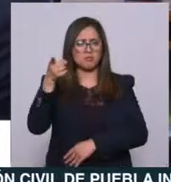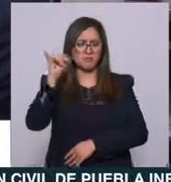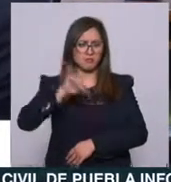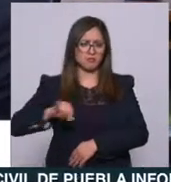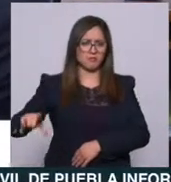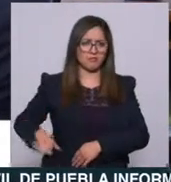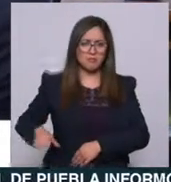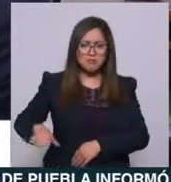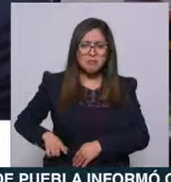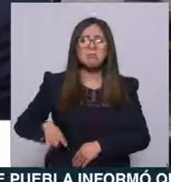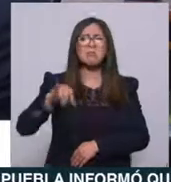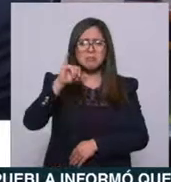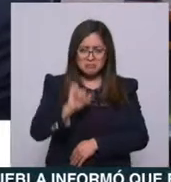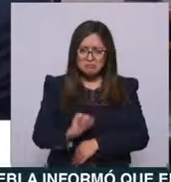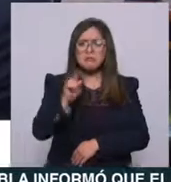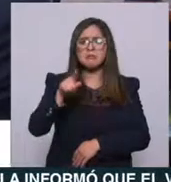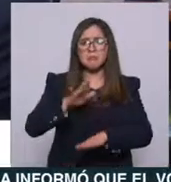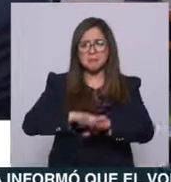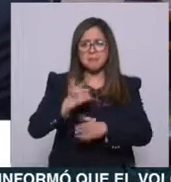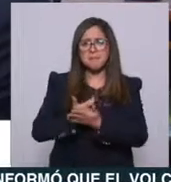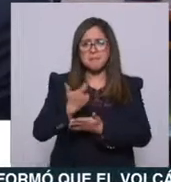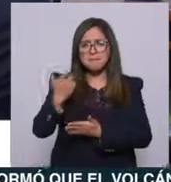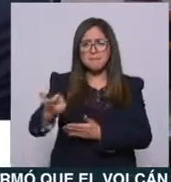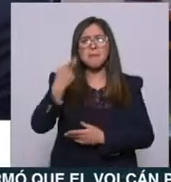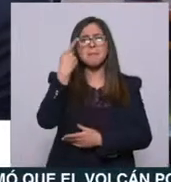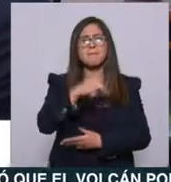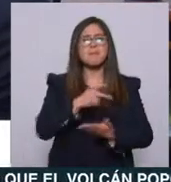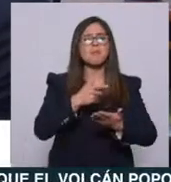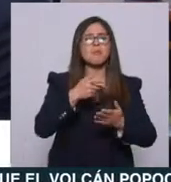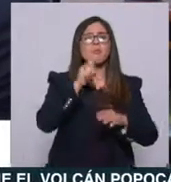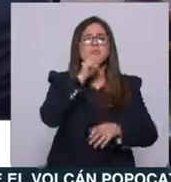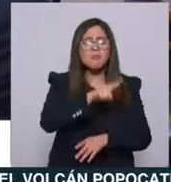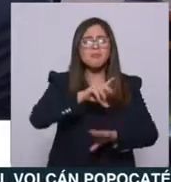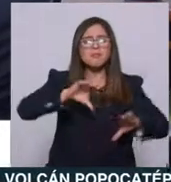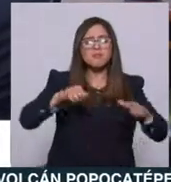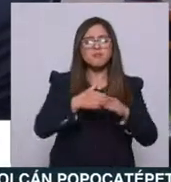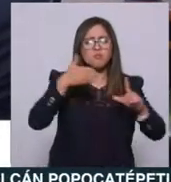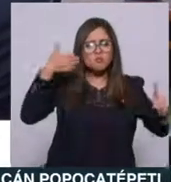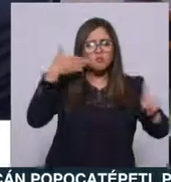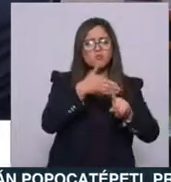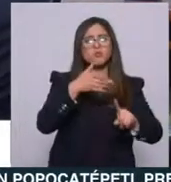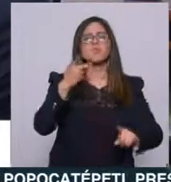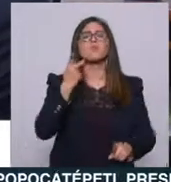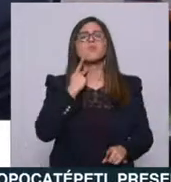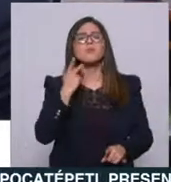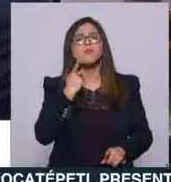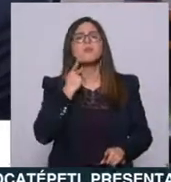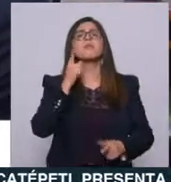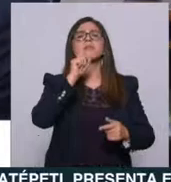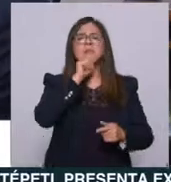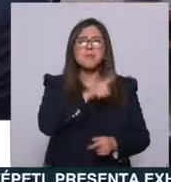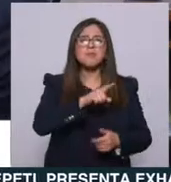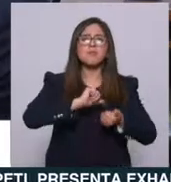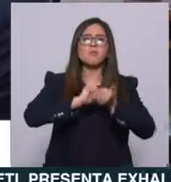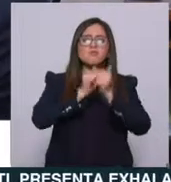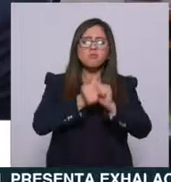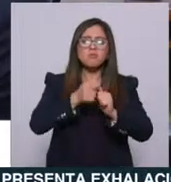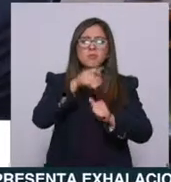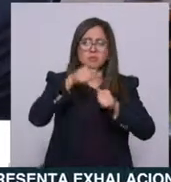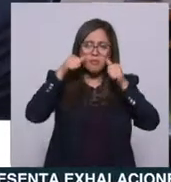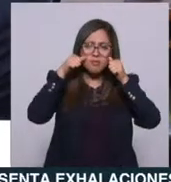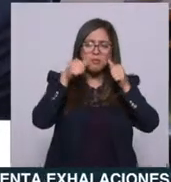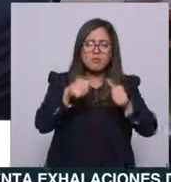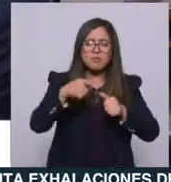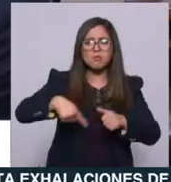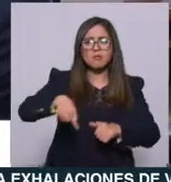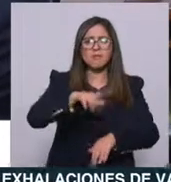gobierno. Tiene consecuencias también políticas, tiene consecuencias positivas como la prestación de servicios con